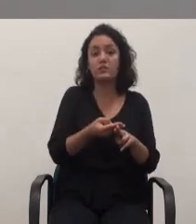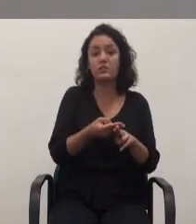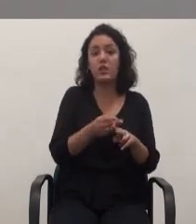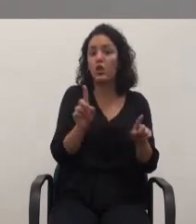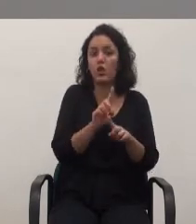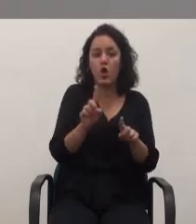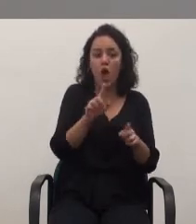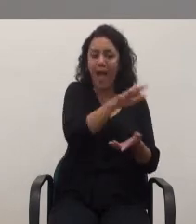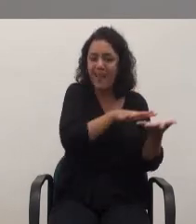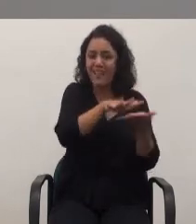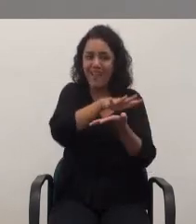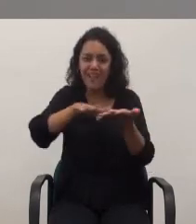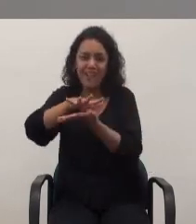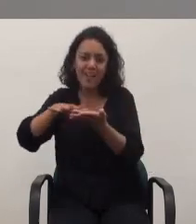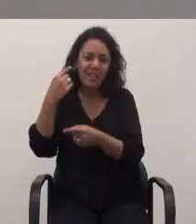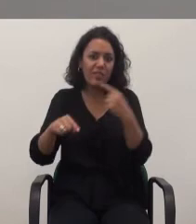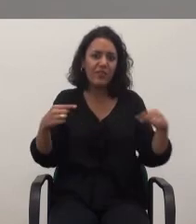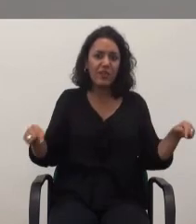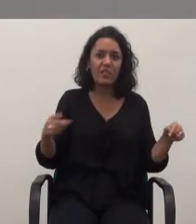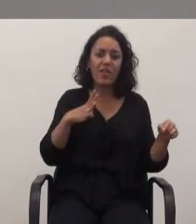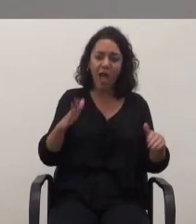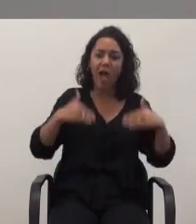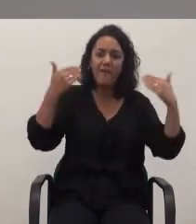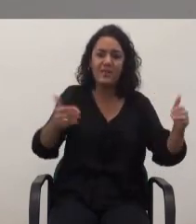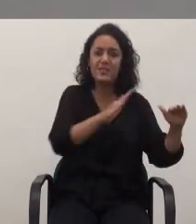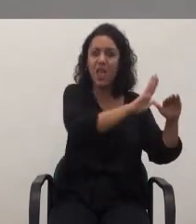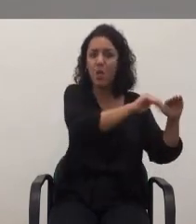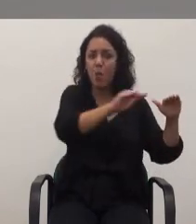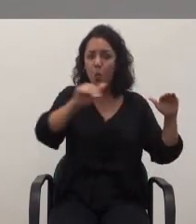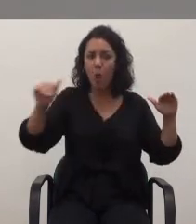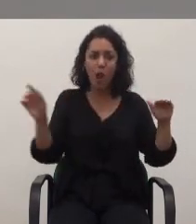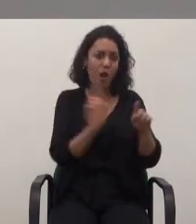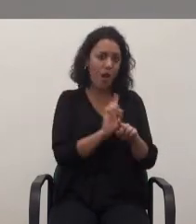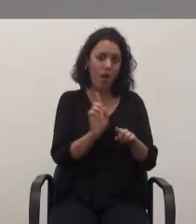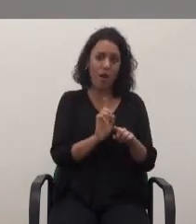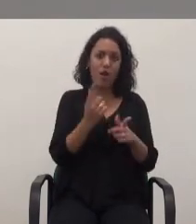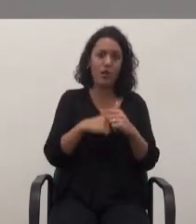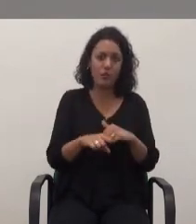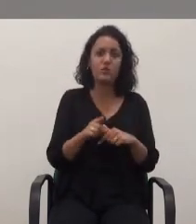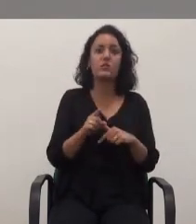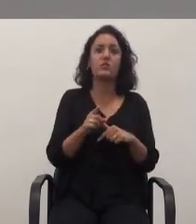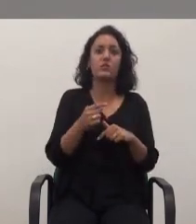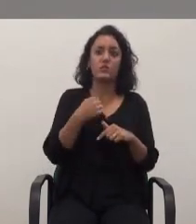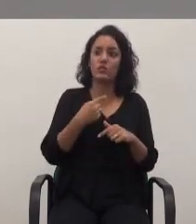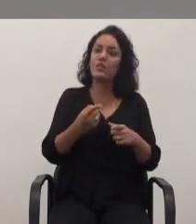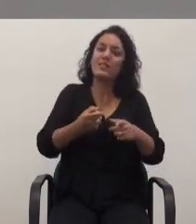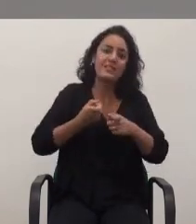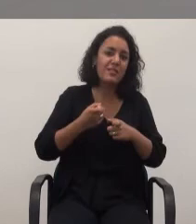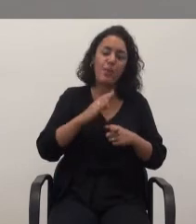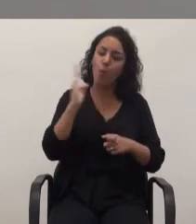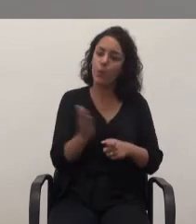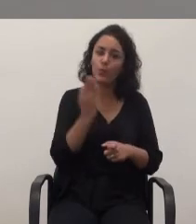de la misma manera y, sin embargo, hay un campo profesional que también necesita del ISEF produciendo conocimiento en todas las